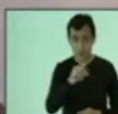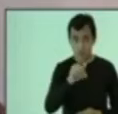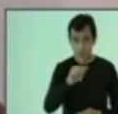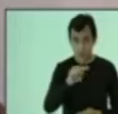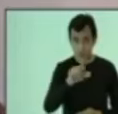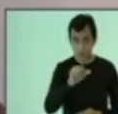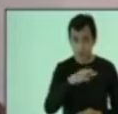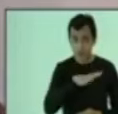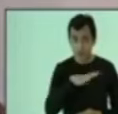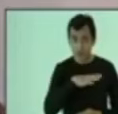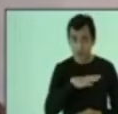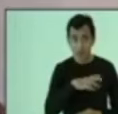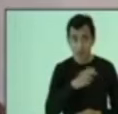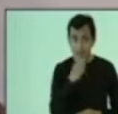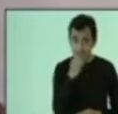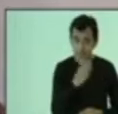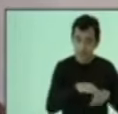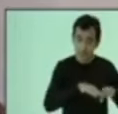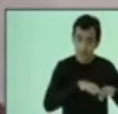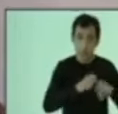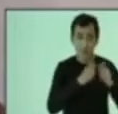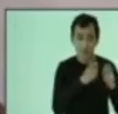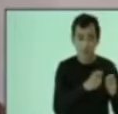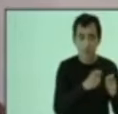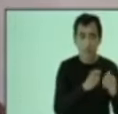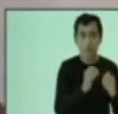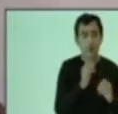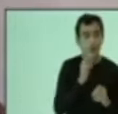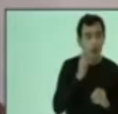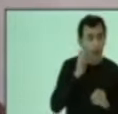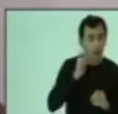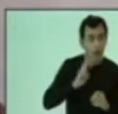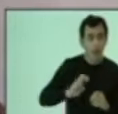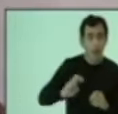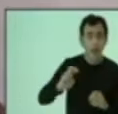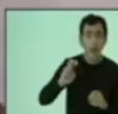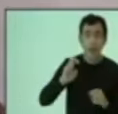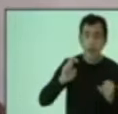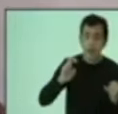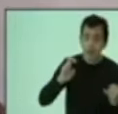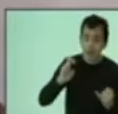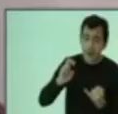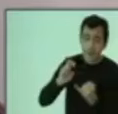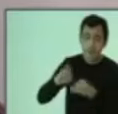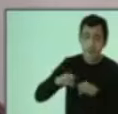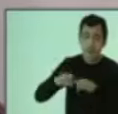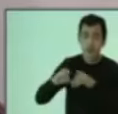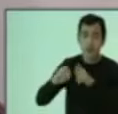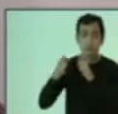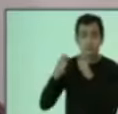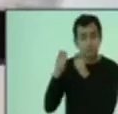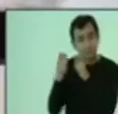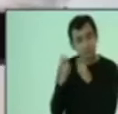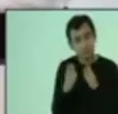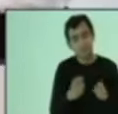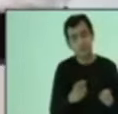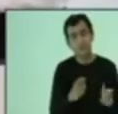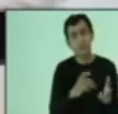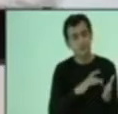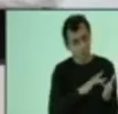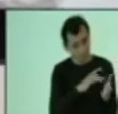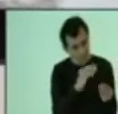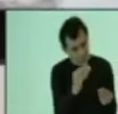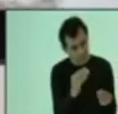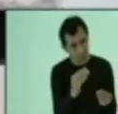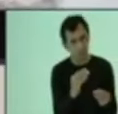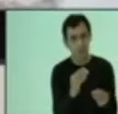acceso y no tengan que irse tan lejos para conseguir un empleo. Por eso pensé en que debe ser regional. Muchísimas gracias,